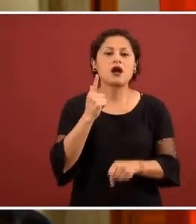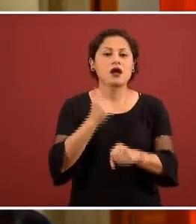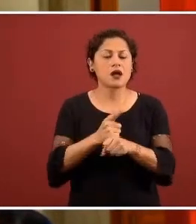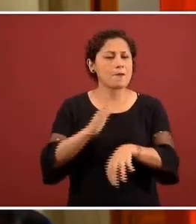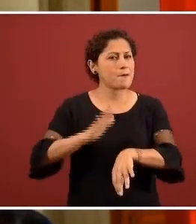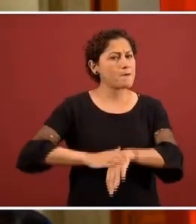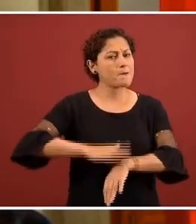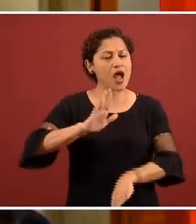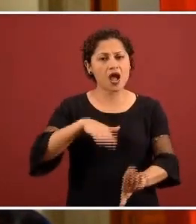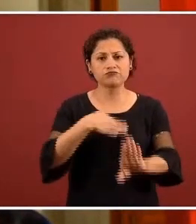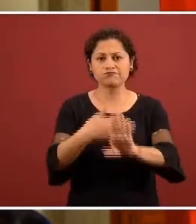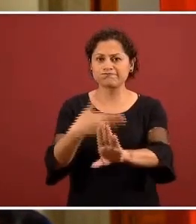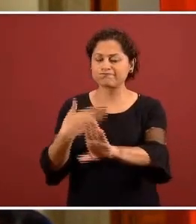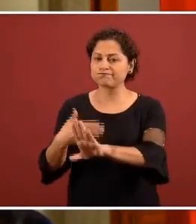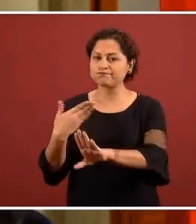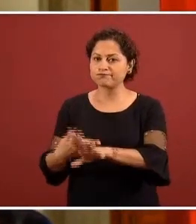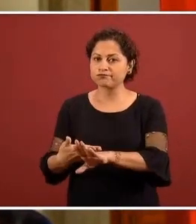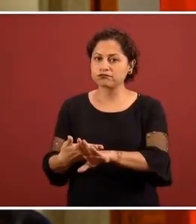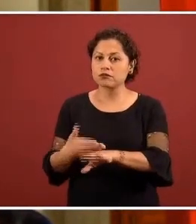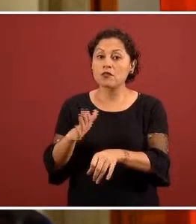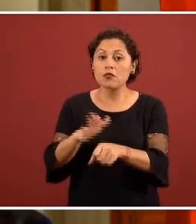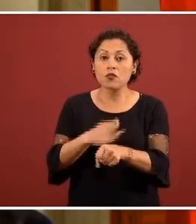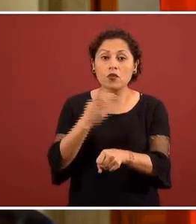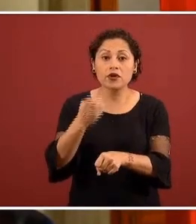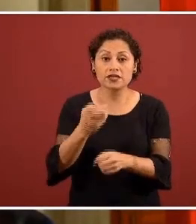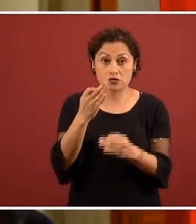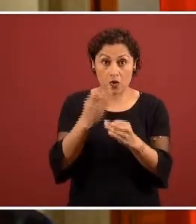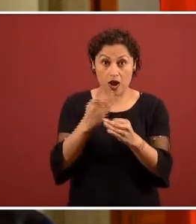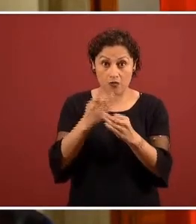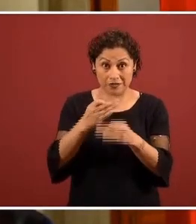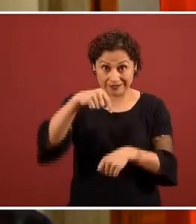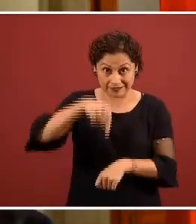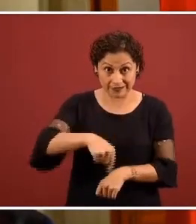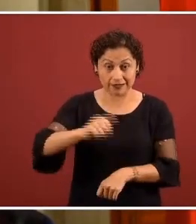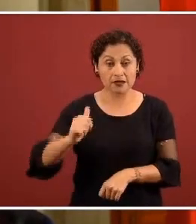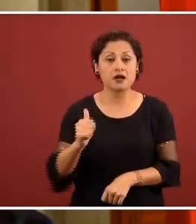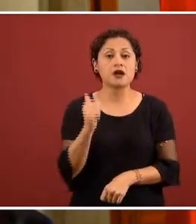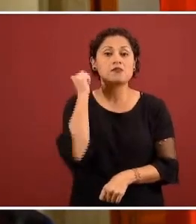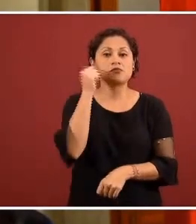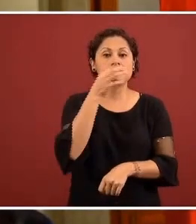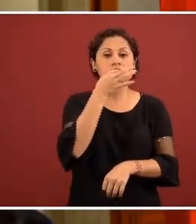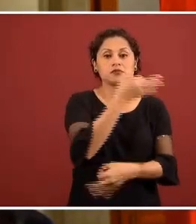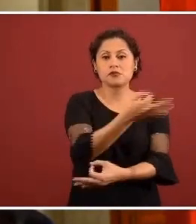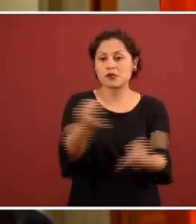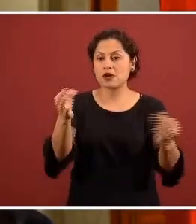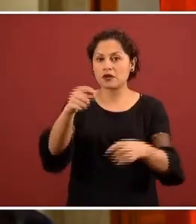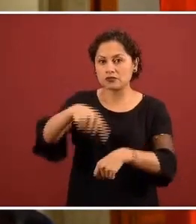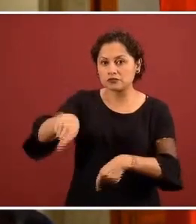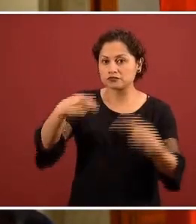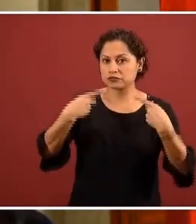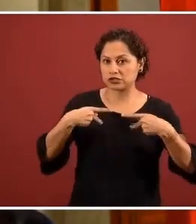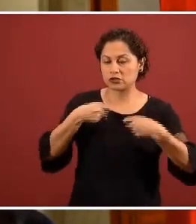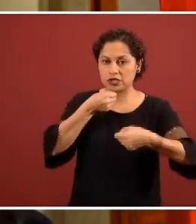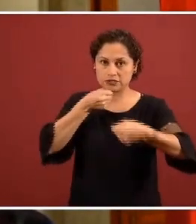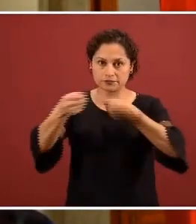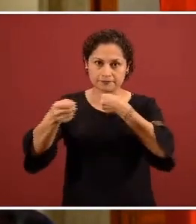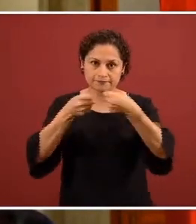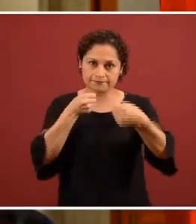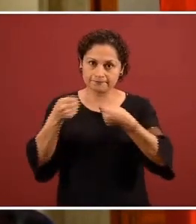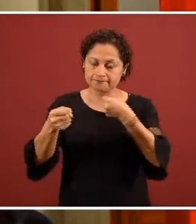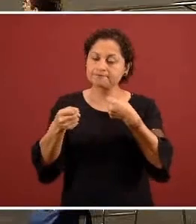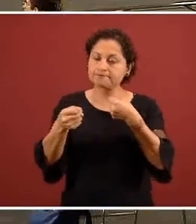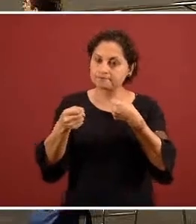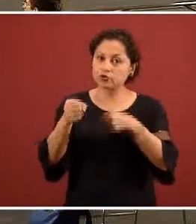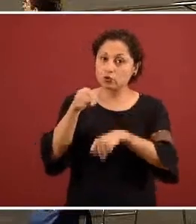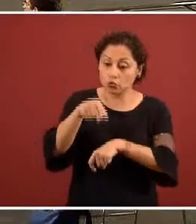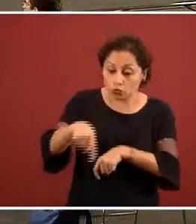eso es que les quiero hacer un llamado a ustedes que son de la prensa, que son un